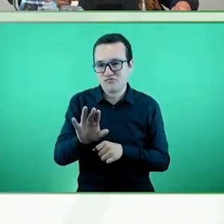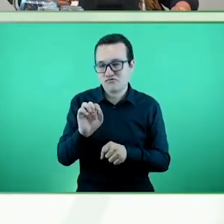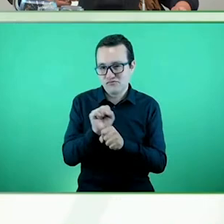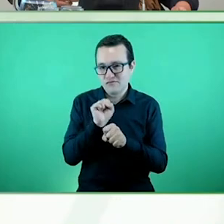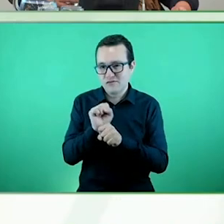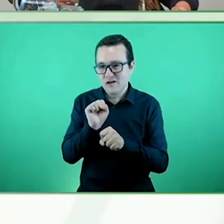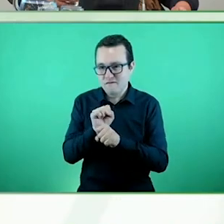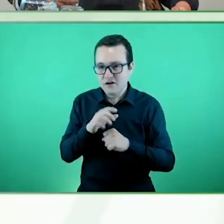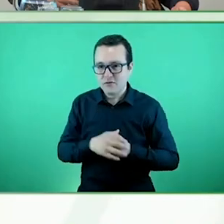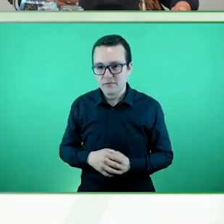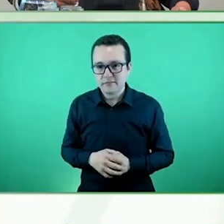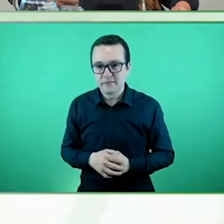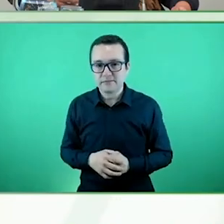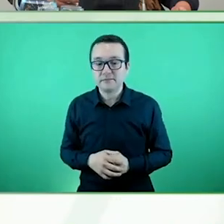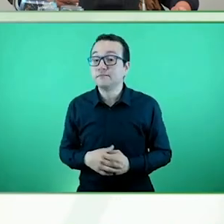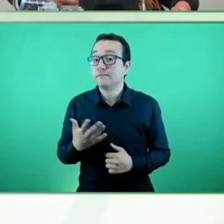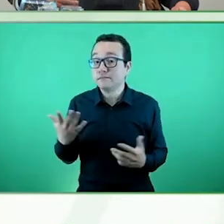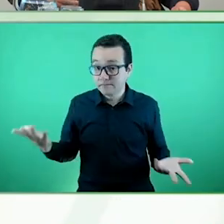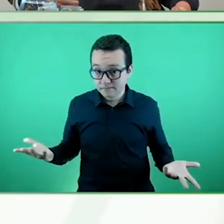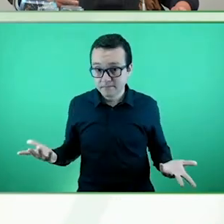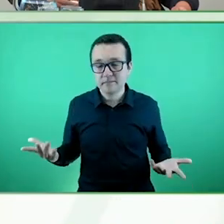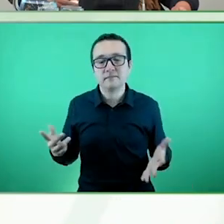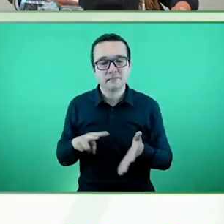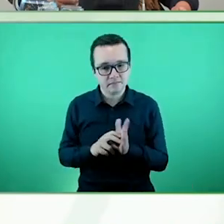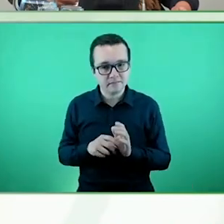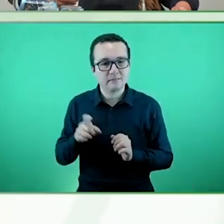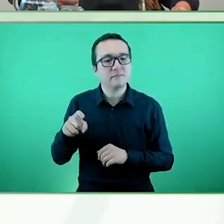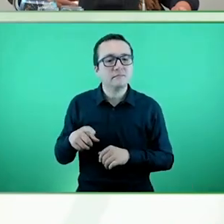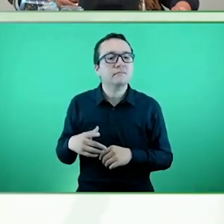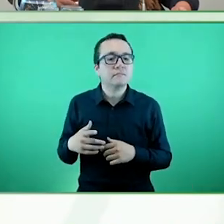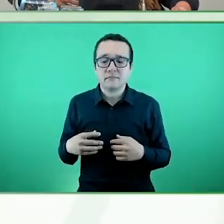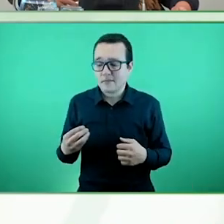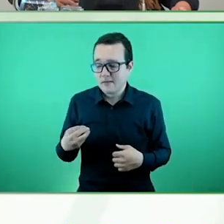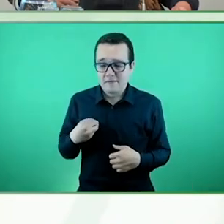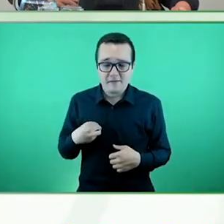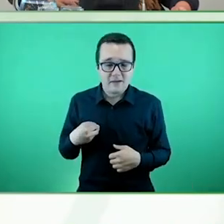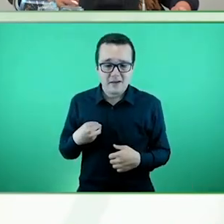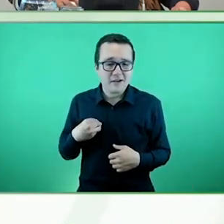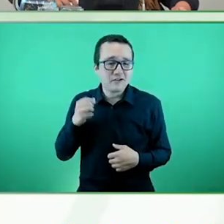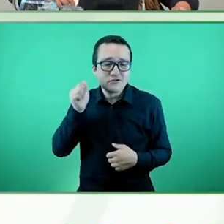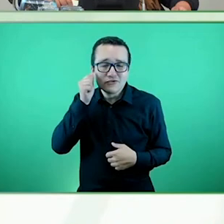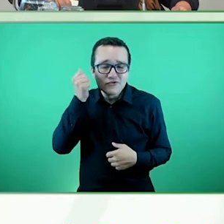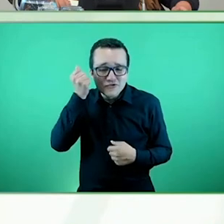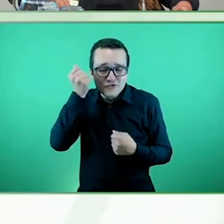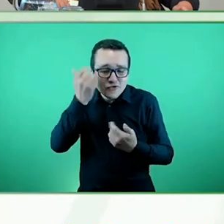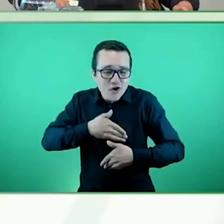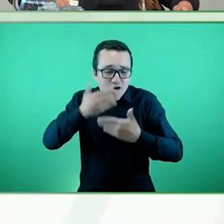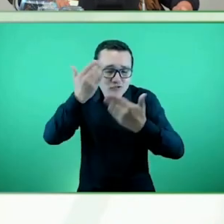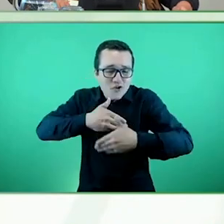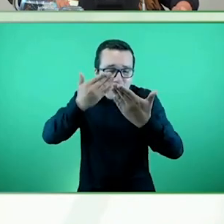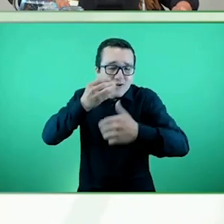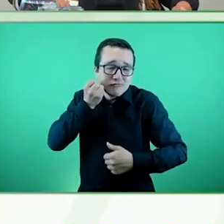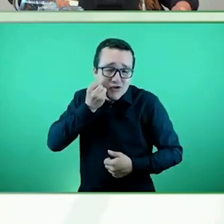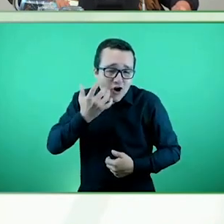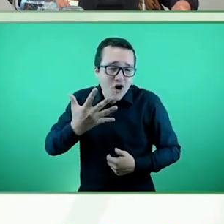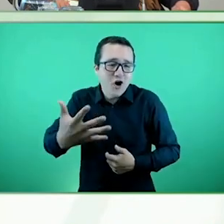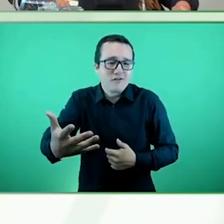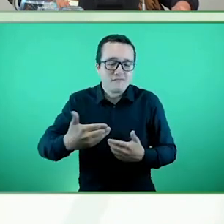es necesario pasar por actividades de la vida diaria, que igual lo contempla este piloto de asistencia